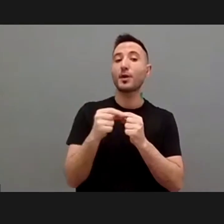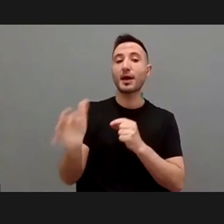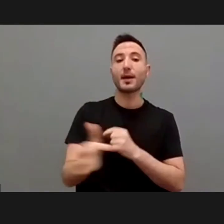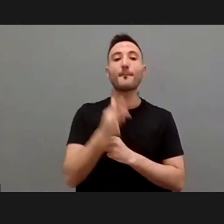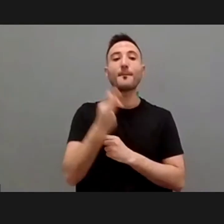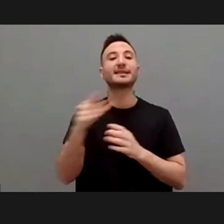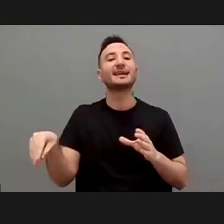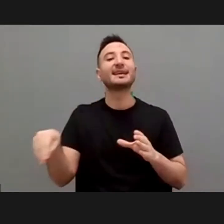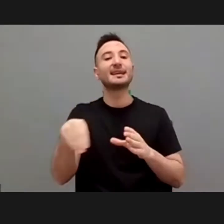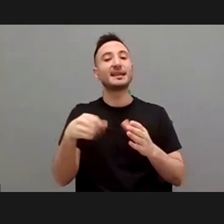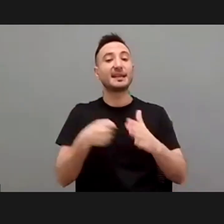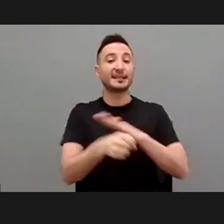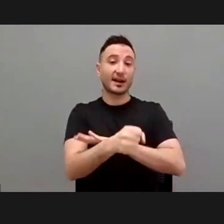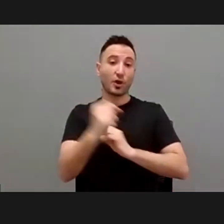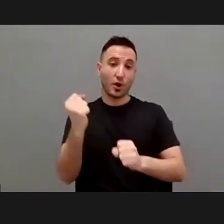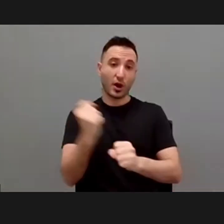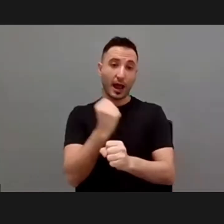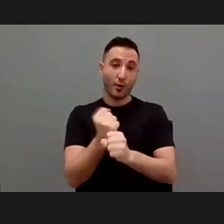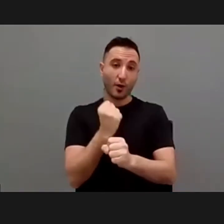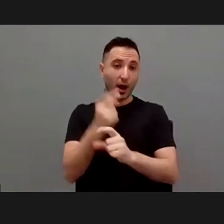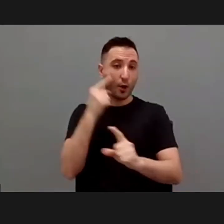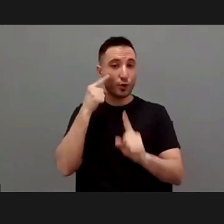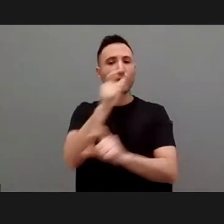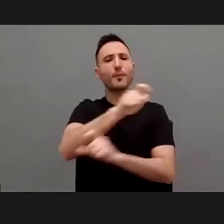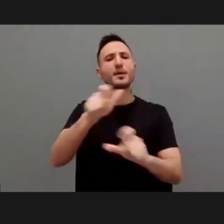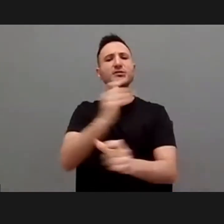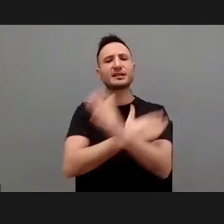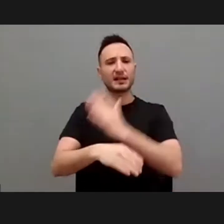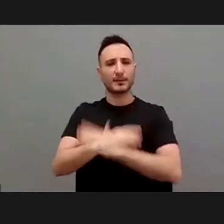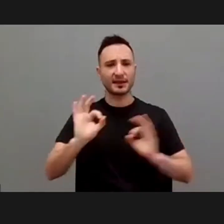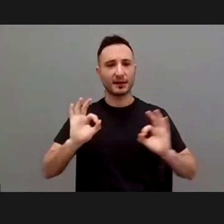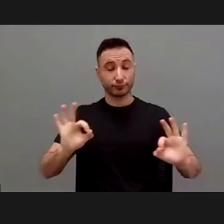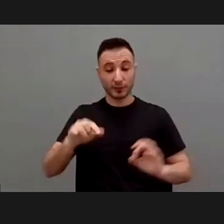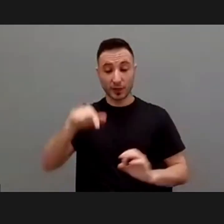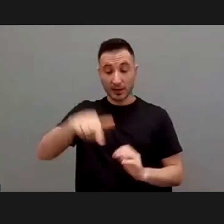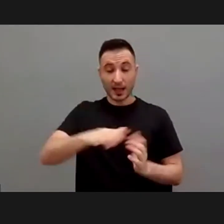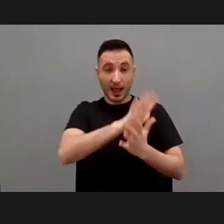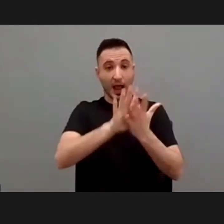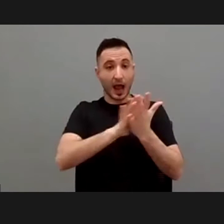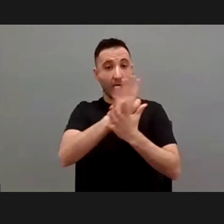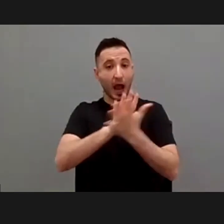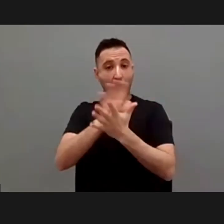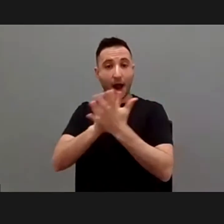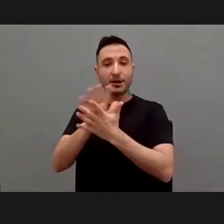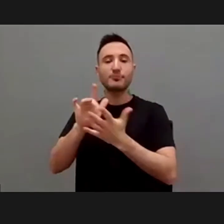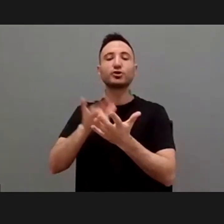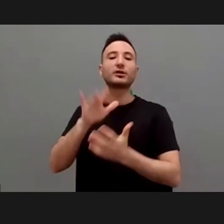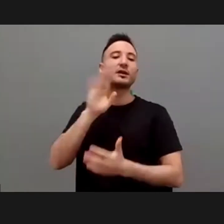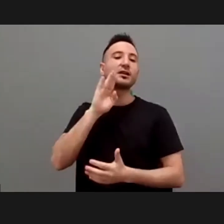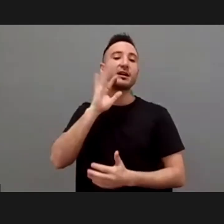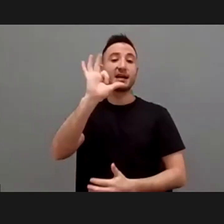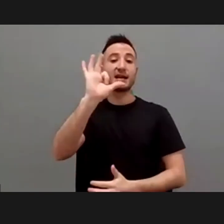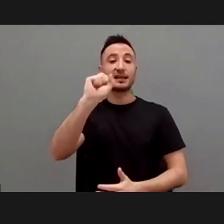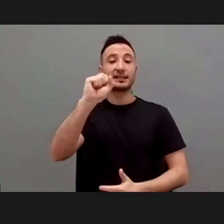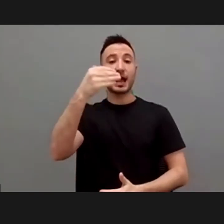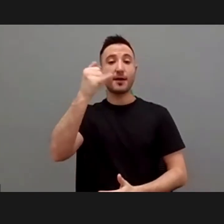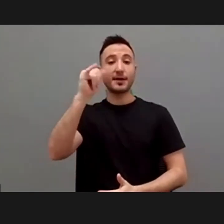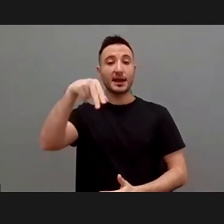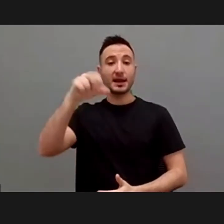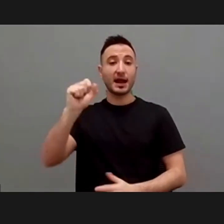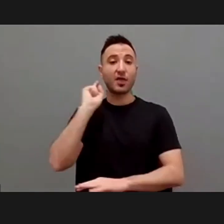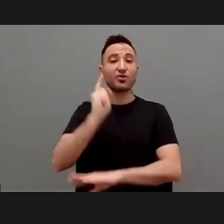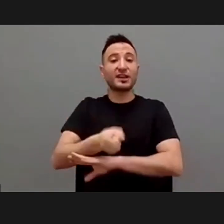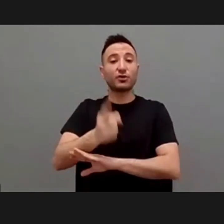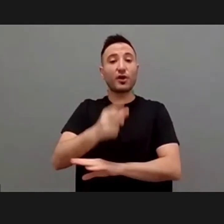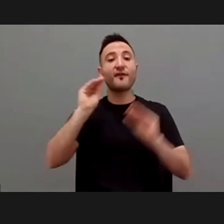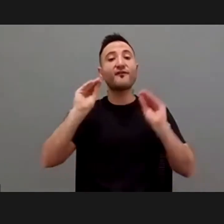las personas con discapacidad. Para hablar de todos estos temas contamos, como os decía, con Sabina Lobato, directora de Formación y Empleo y